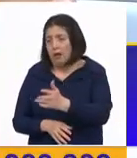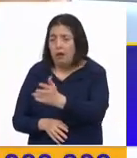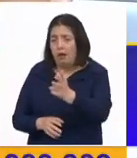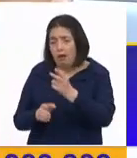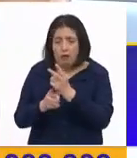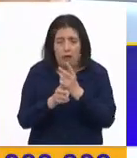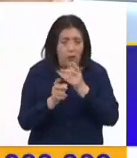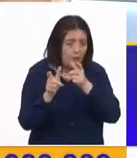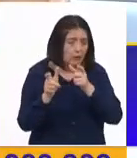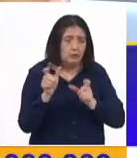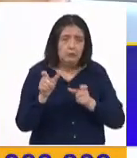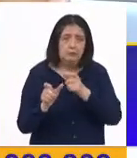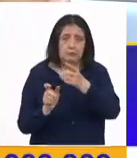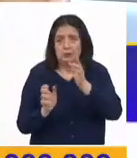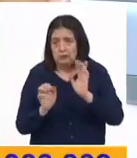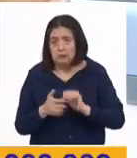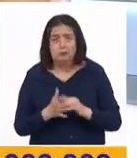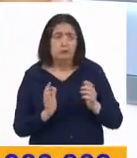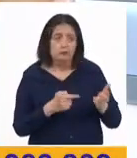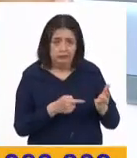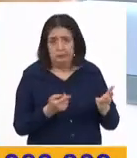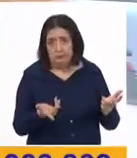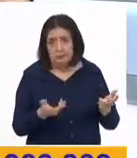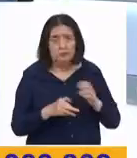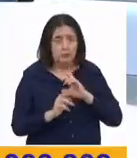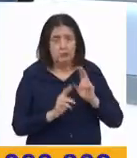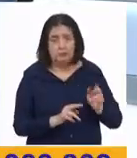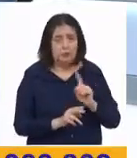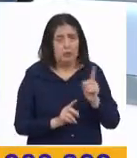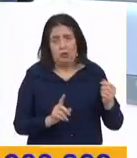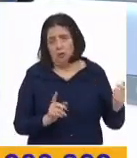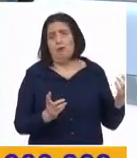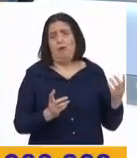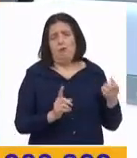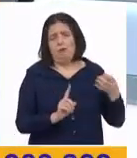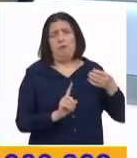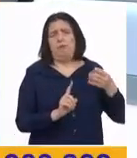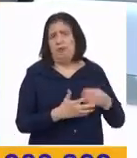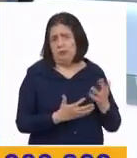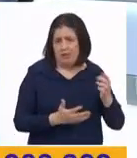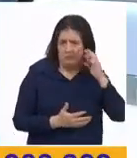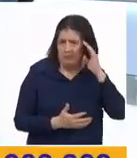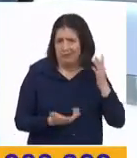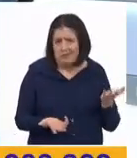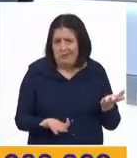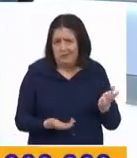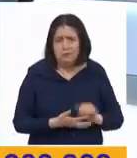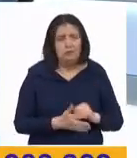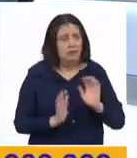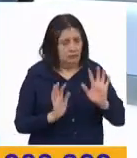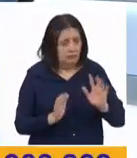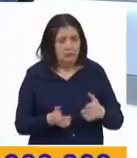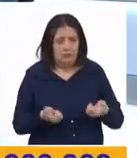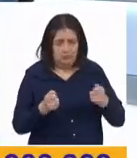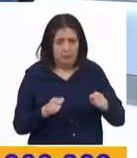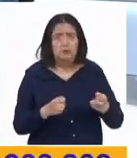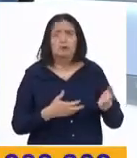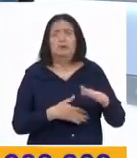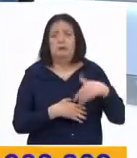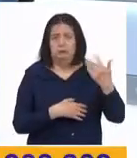la seguridad de los ciudadanos, merece una respuesta y no un ataque de parte de la Policía Nacional. Así que permítanos